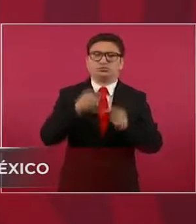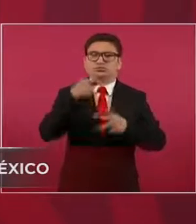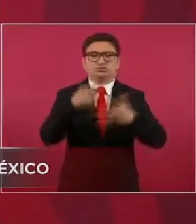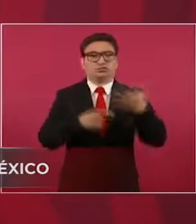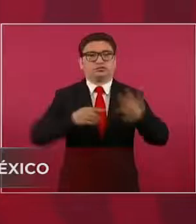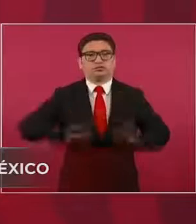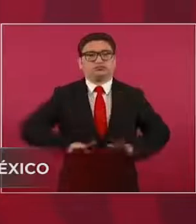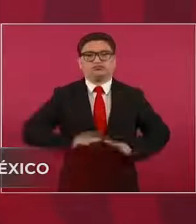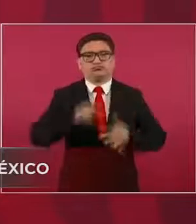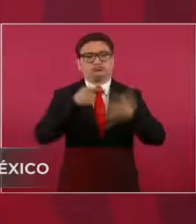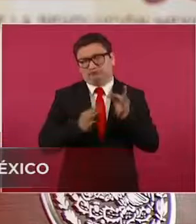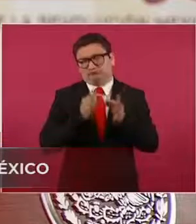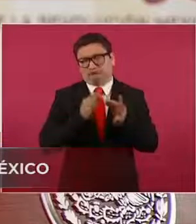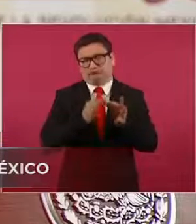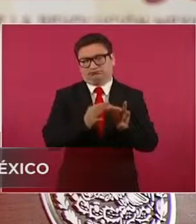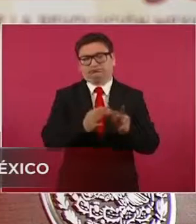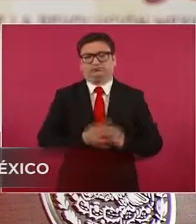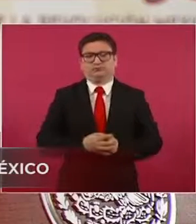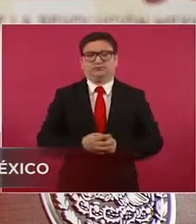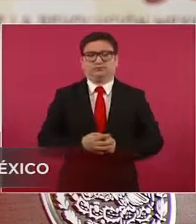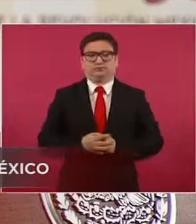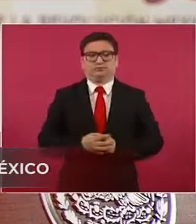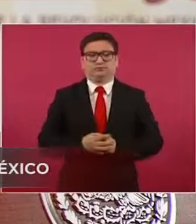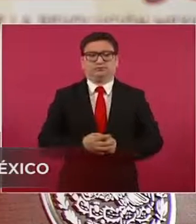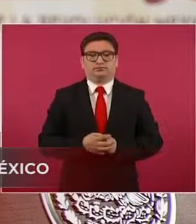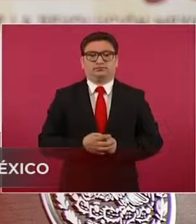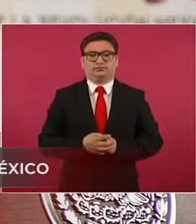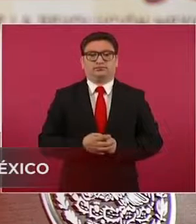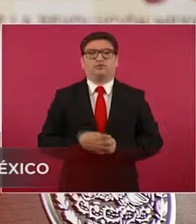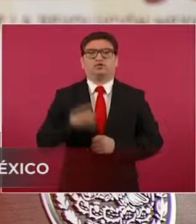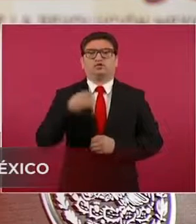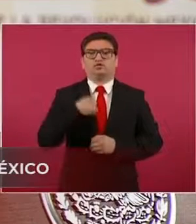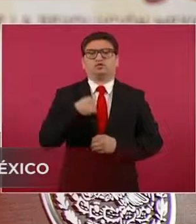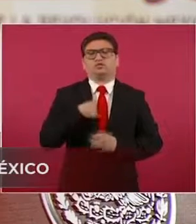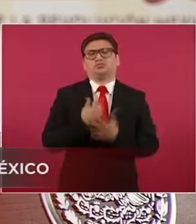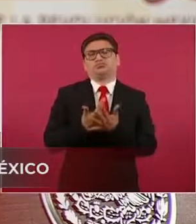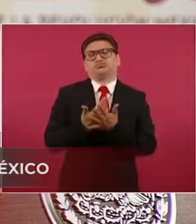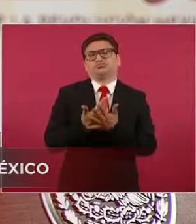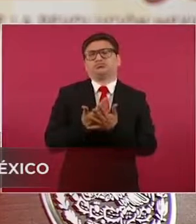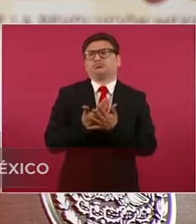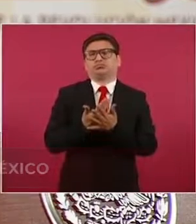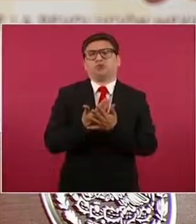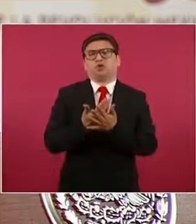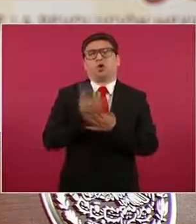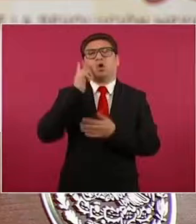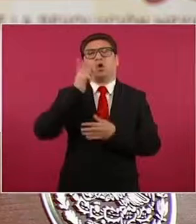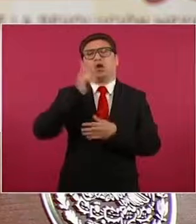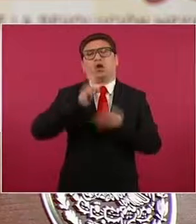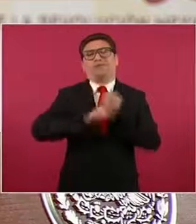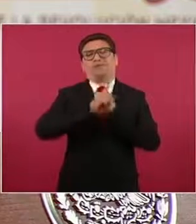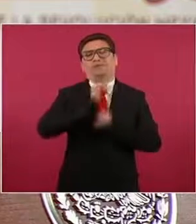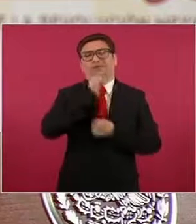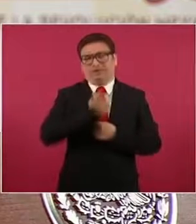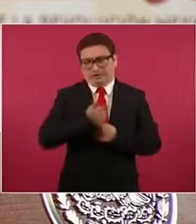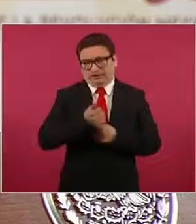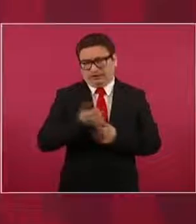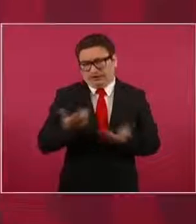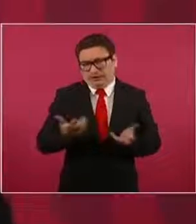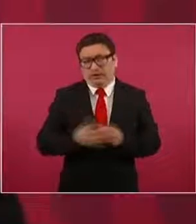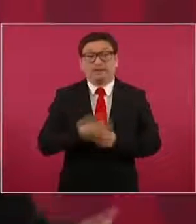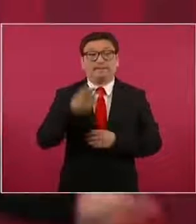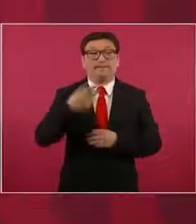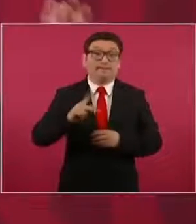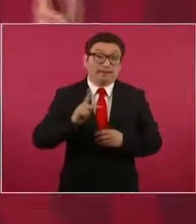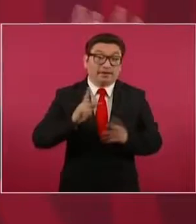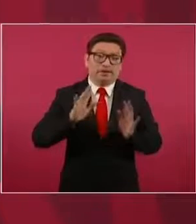requisitos y yo espero que no vaya a haber ningún problema. Desde